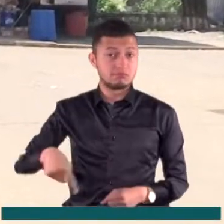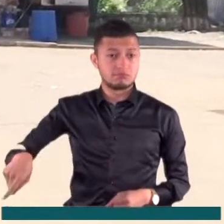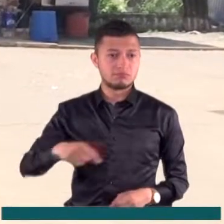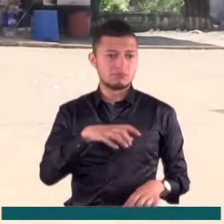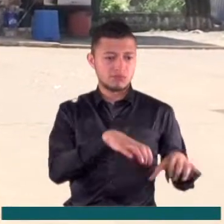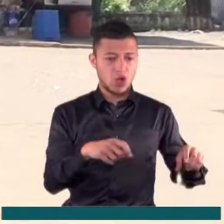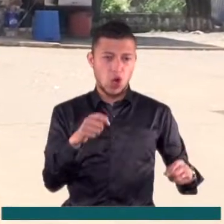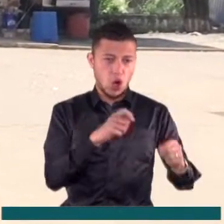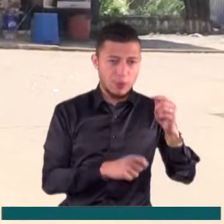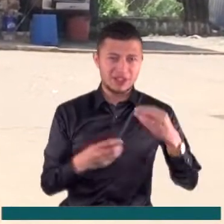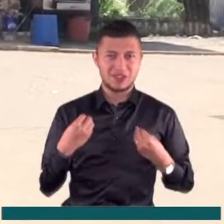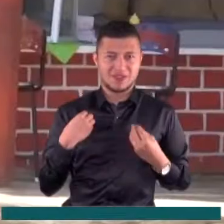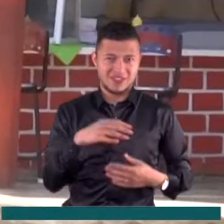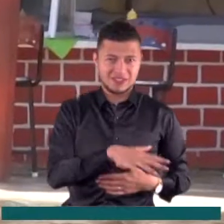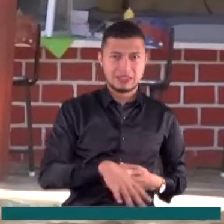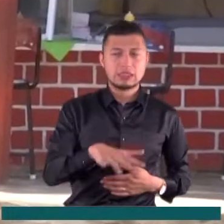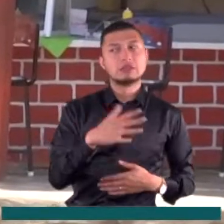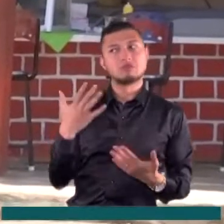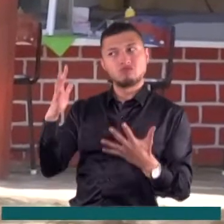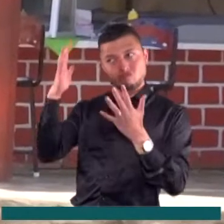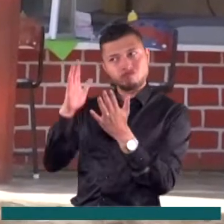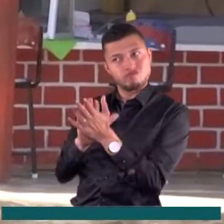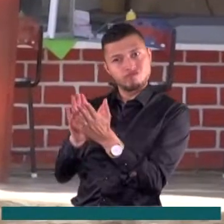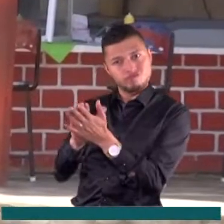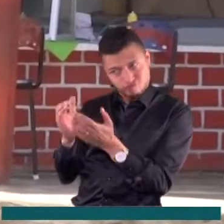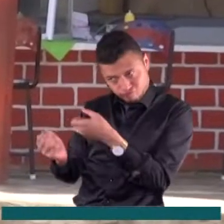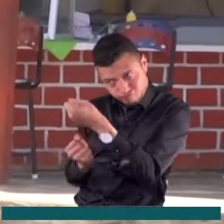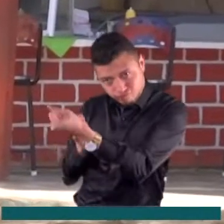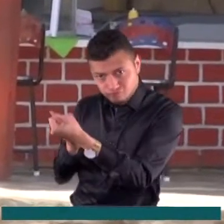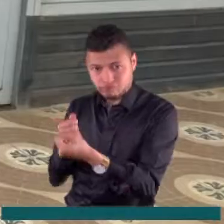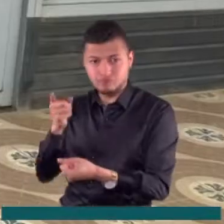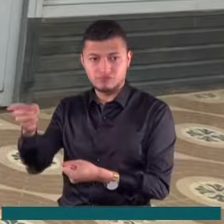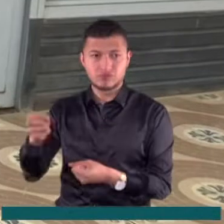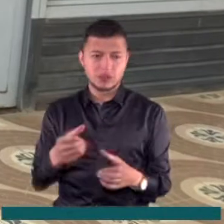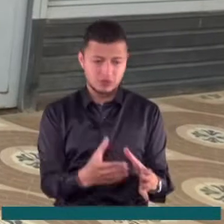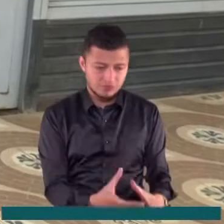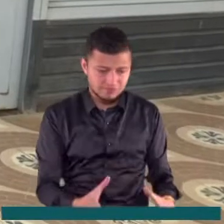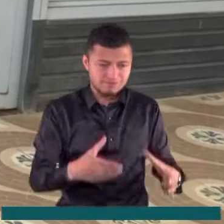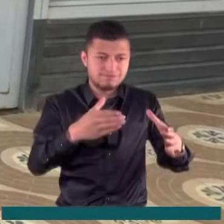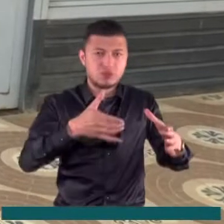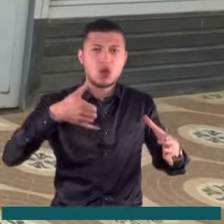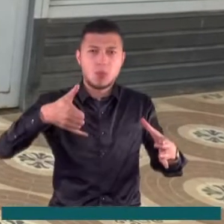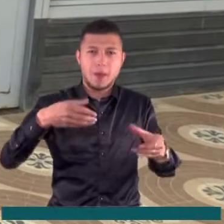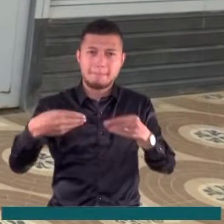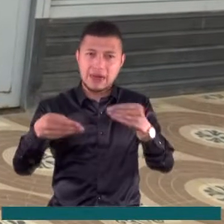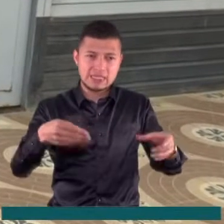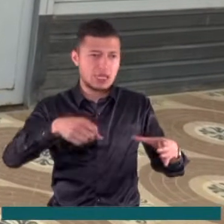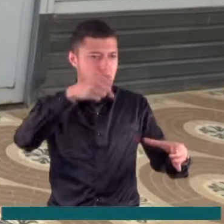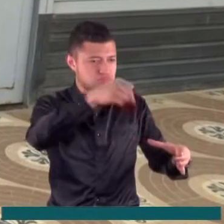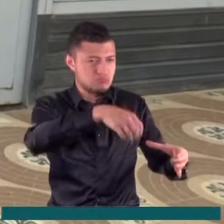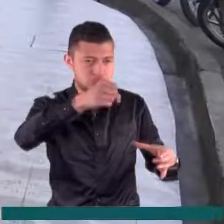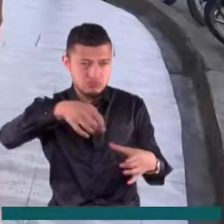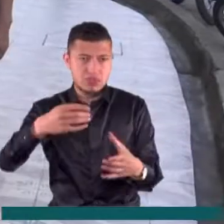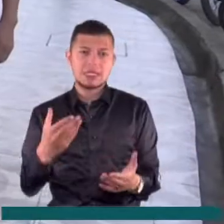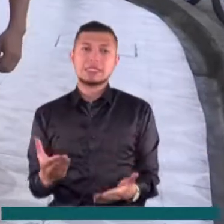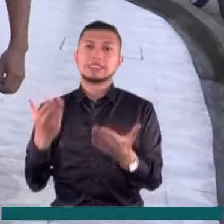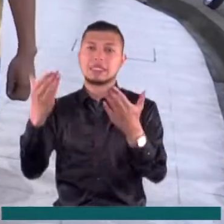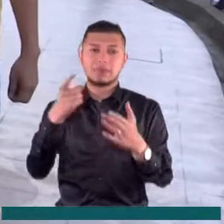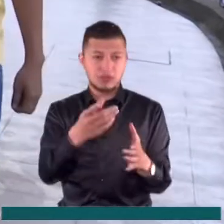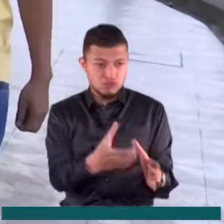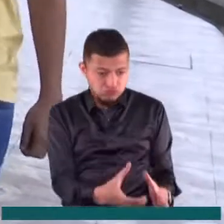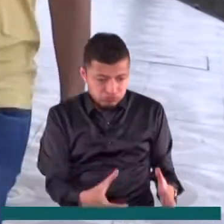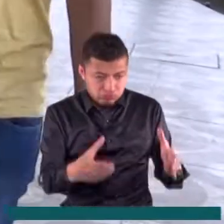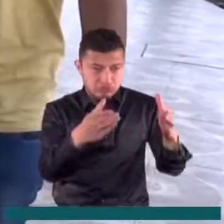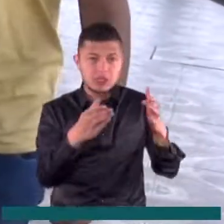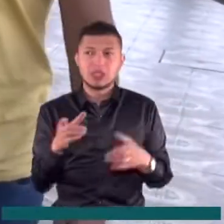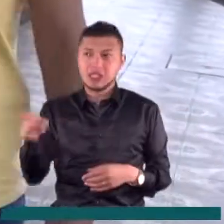labor ha sido aplaudida por los comerciantes y habitantes de mitú que han apoyado esta iniciativa instalando canecas para depositar botellas plásticas estos